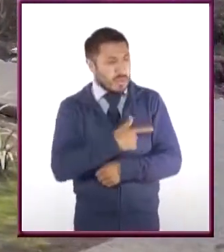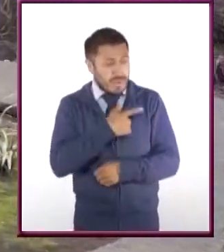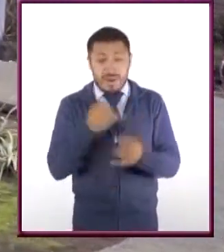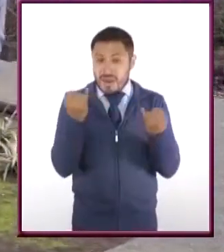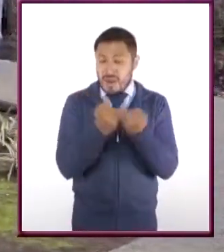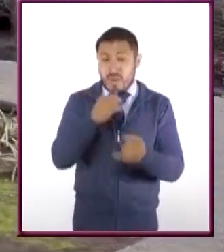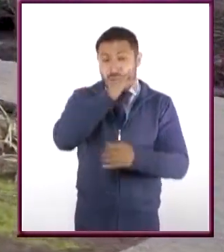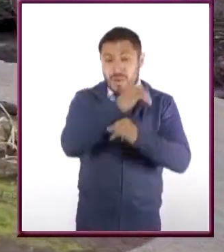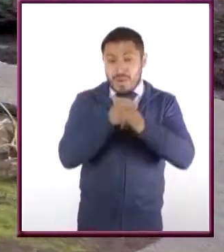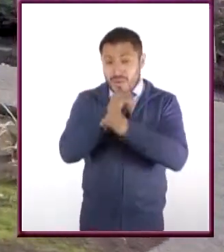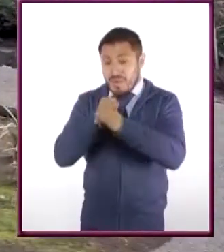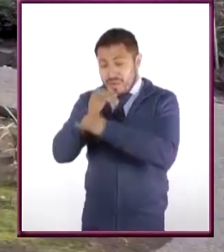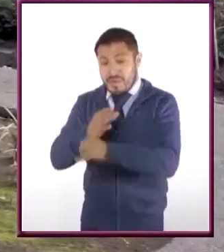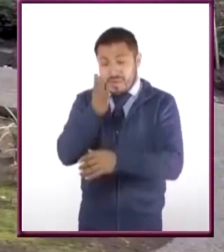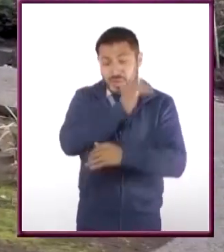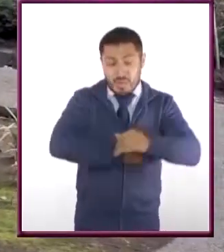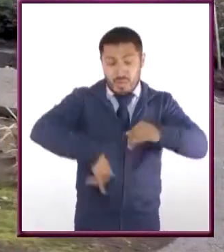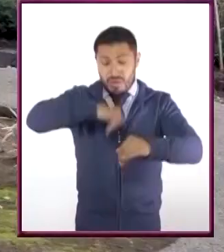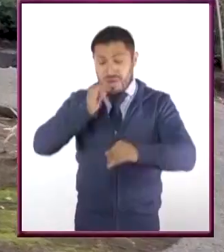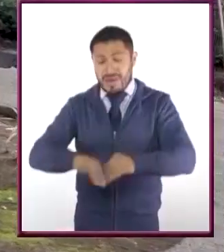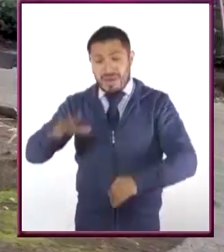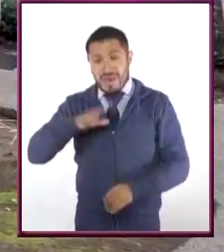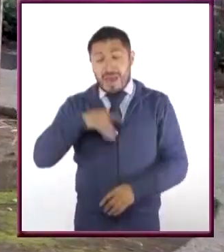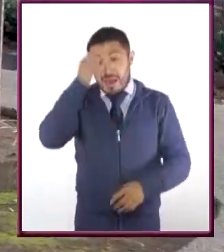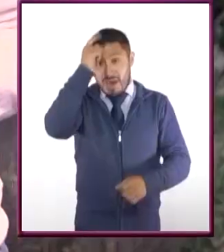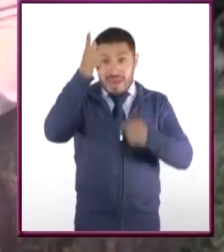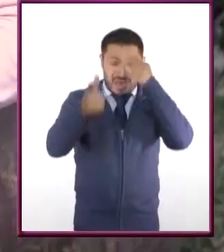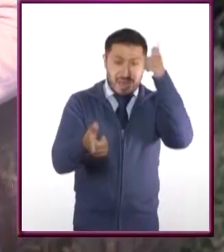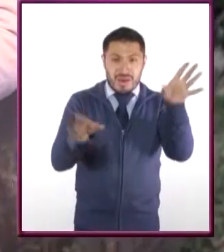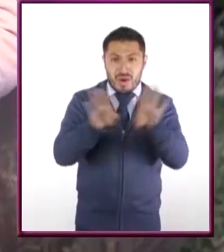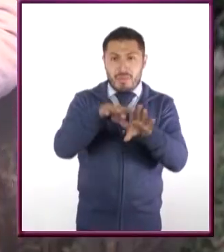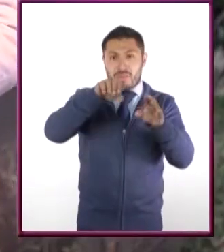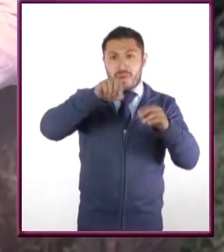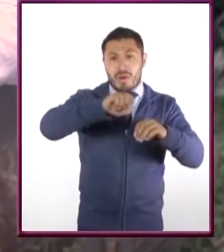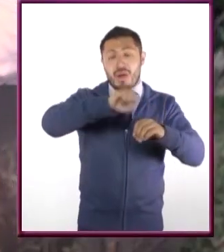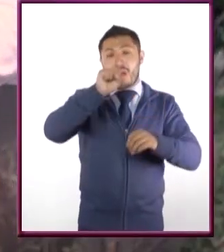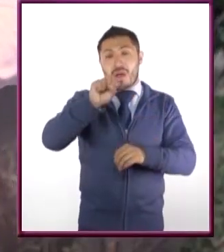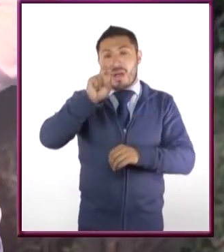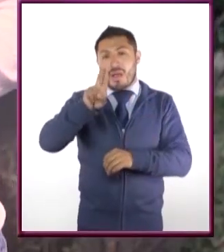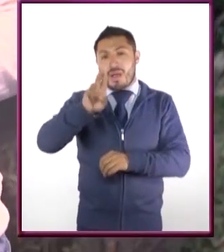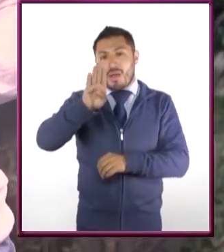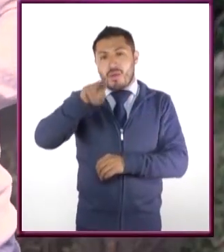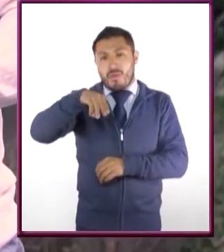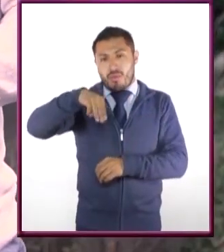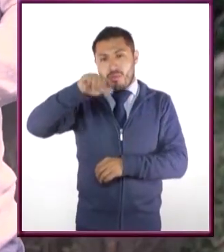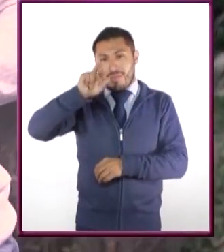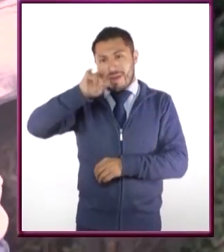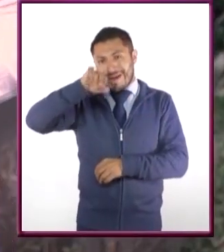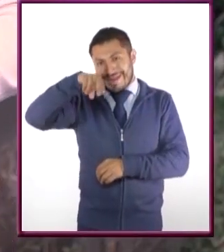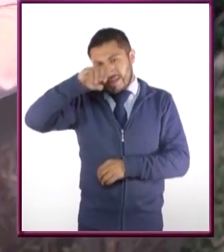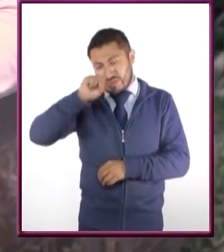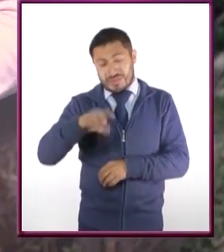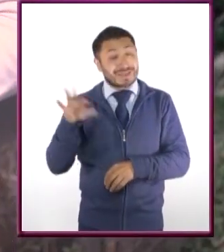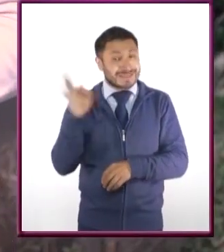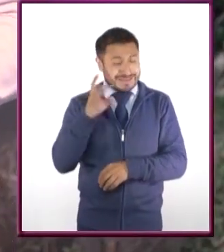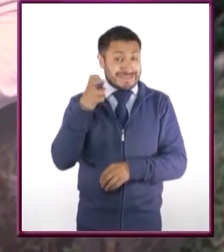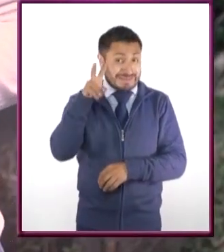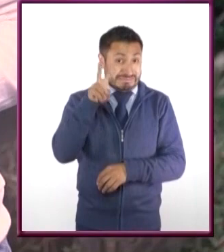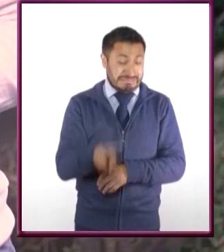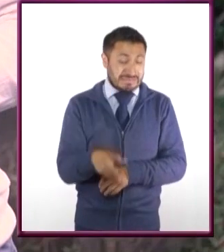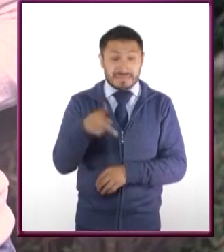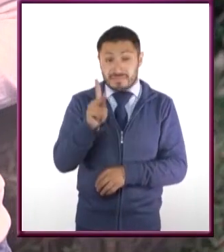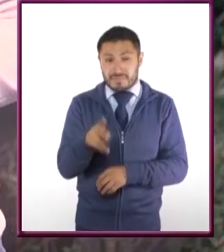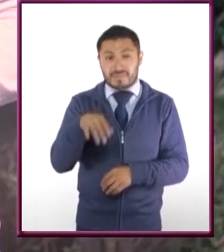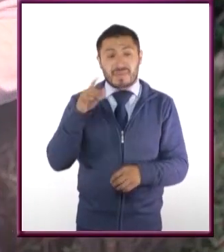han desarrollado muchos inventos como los submarinos. Es muy probable y bastante lógico. Pero ¿quién iba a pensar que